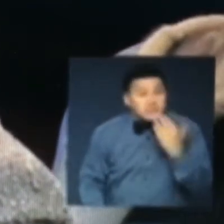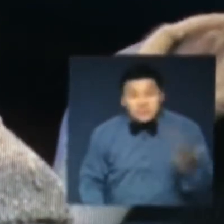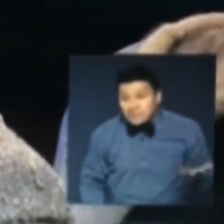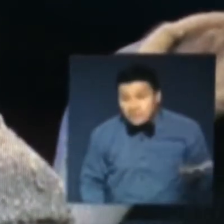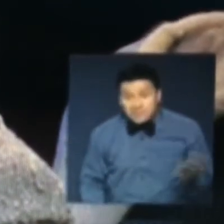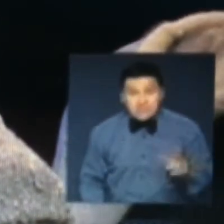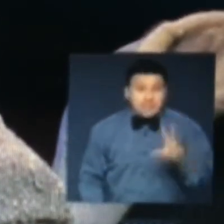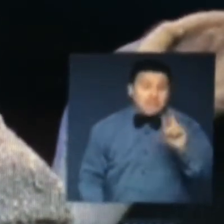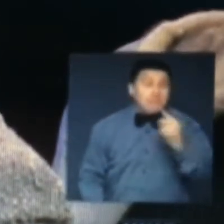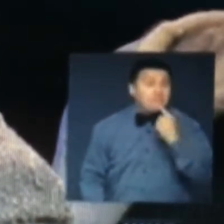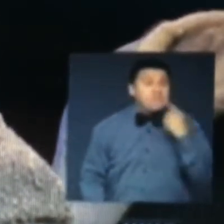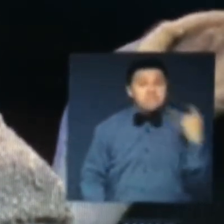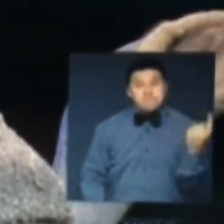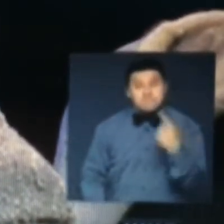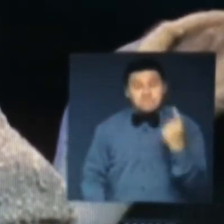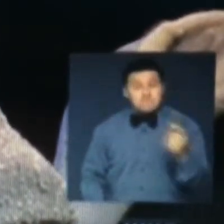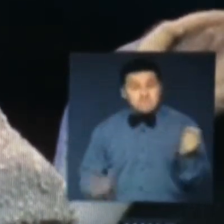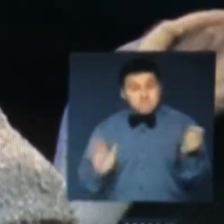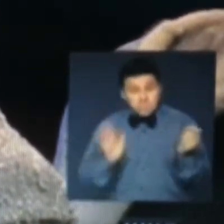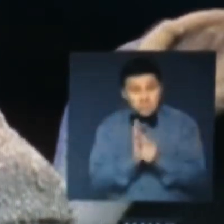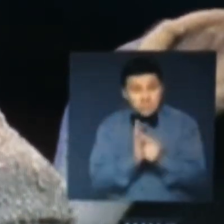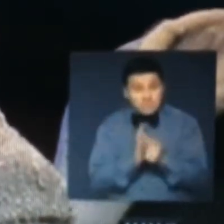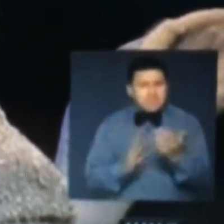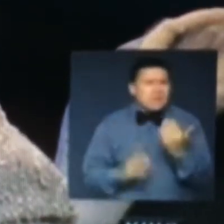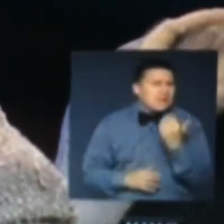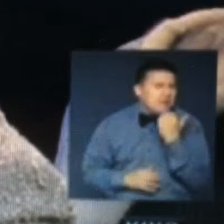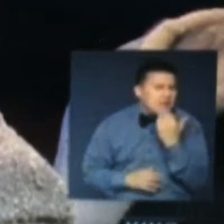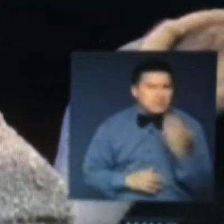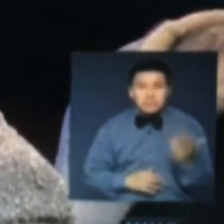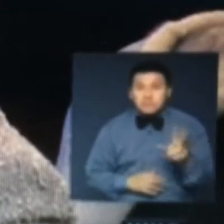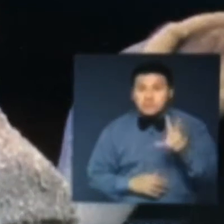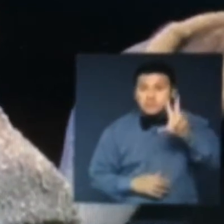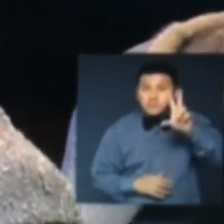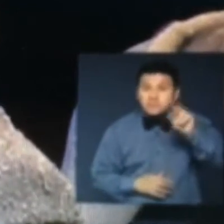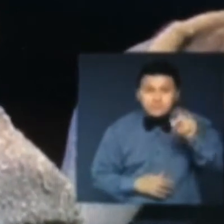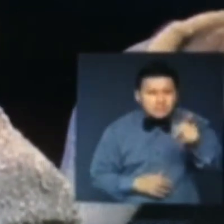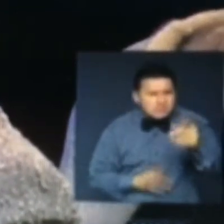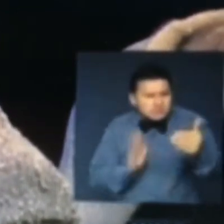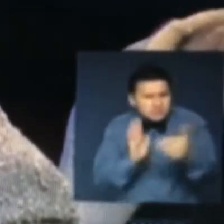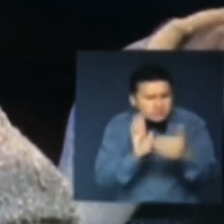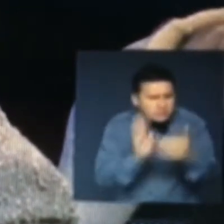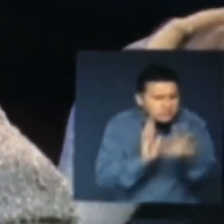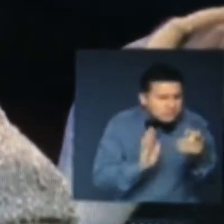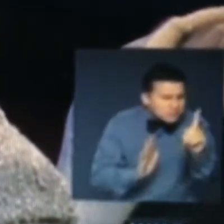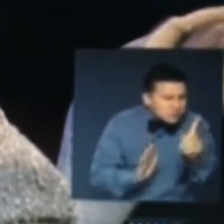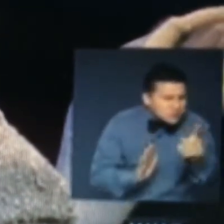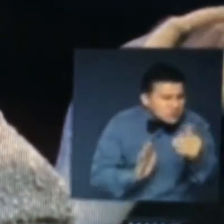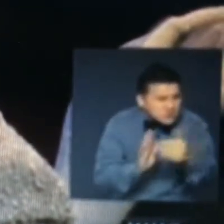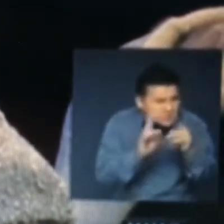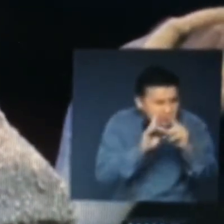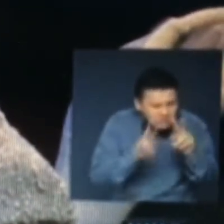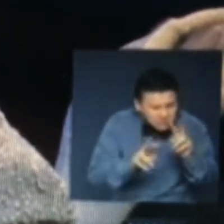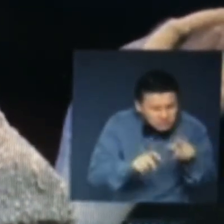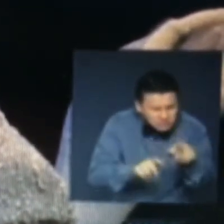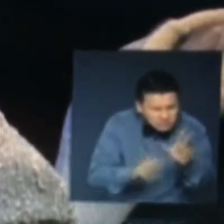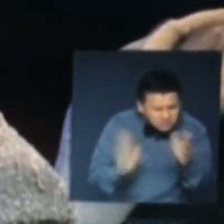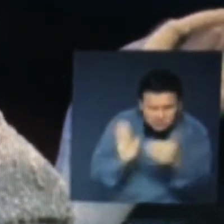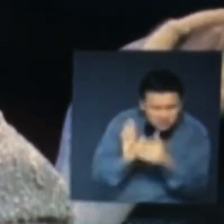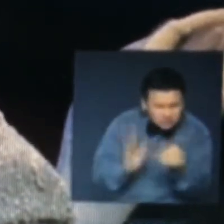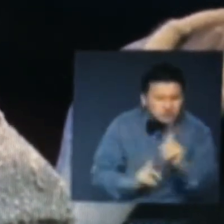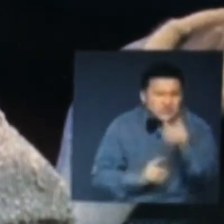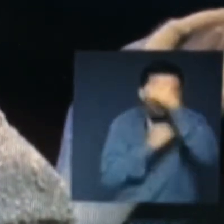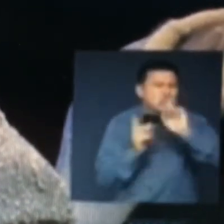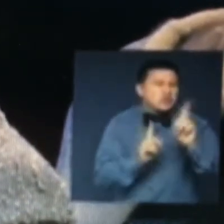es decir, que se verifique que estas amenazas no provienen de este grupo terrorista, es decir, no provienen de las